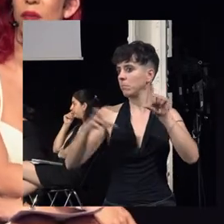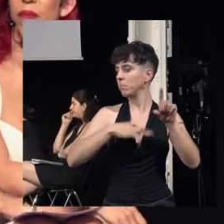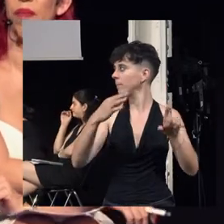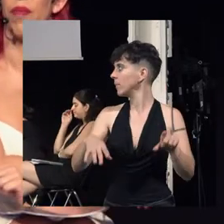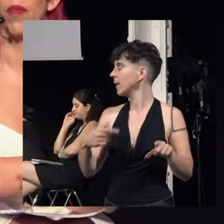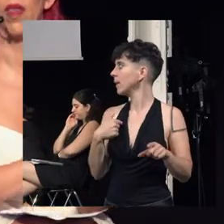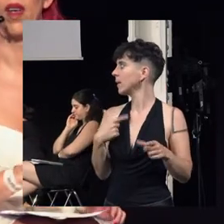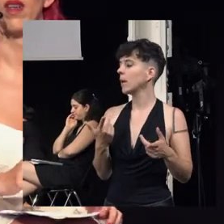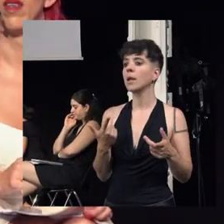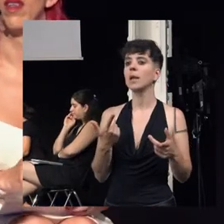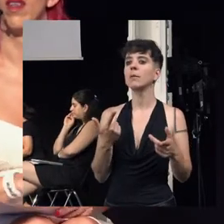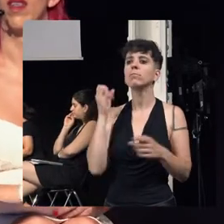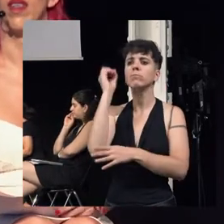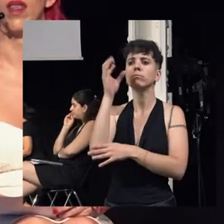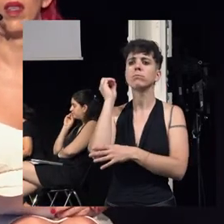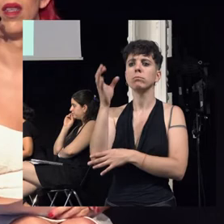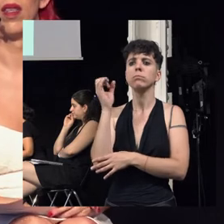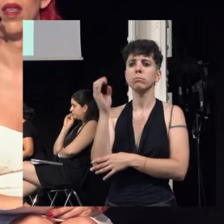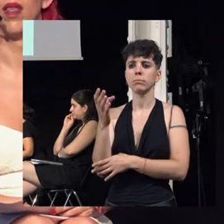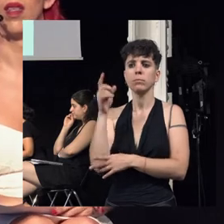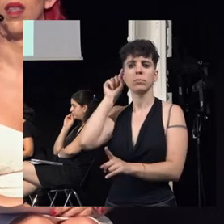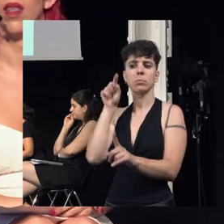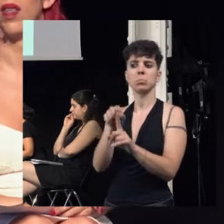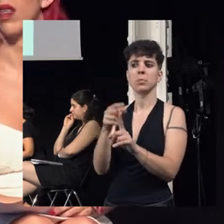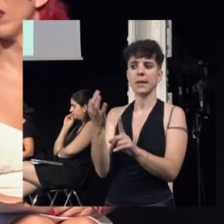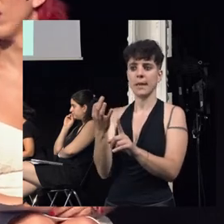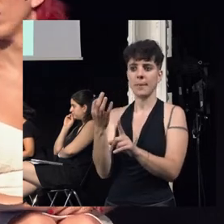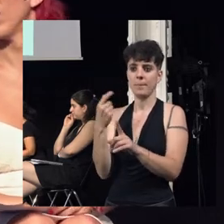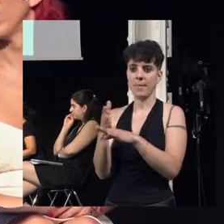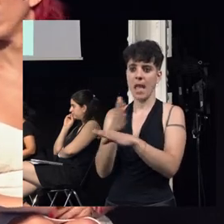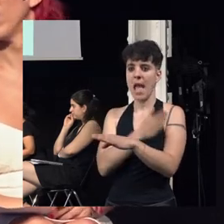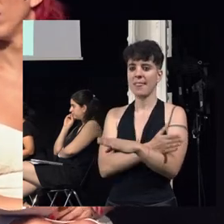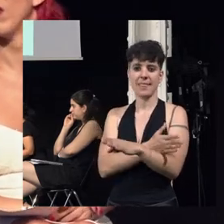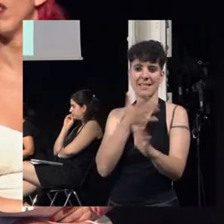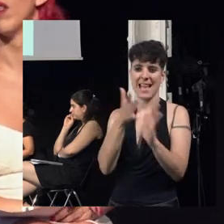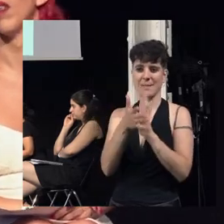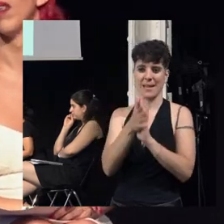Mi intervención irá dirigida un poco en la línea que ha explicado brillantemente